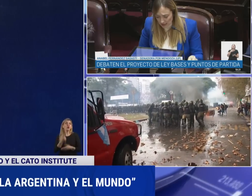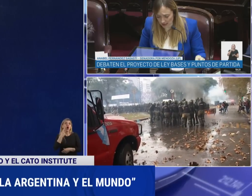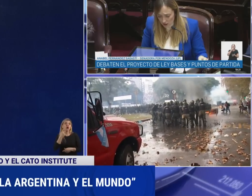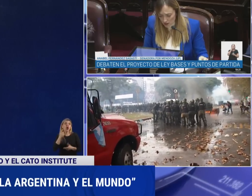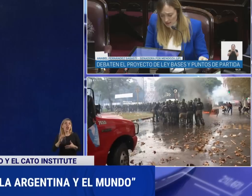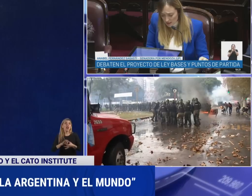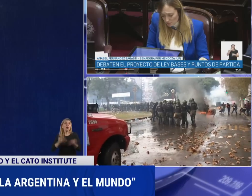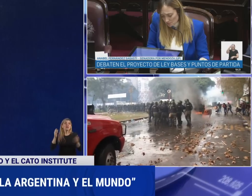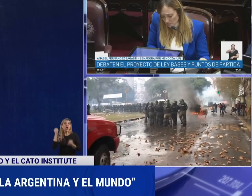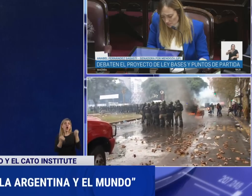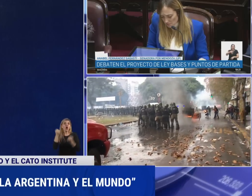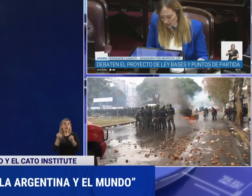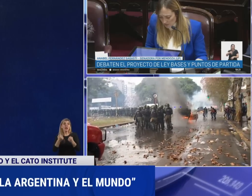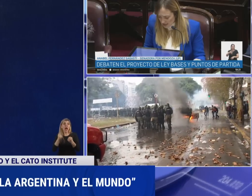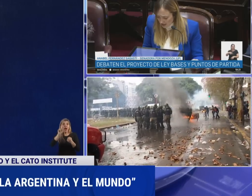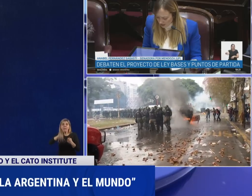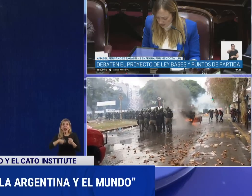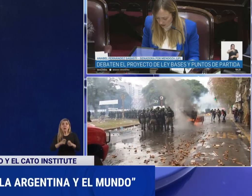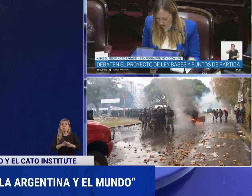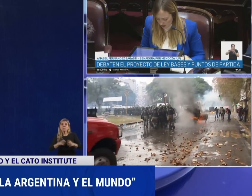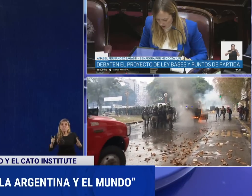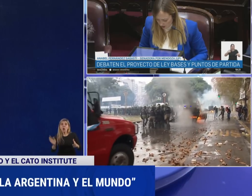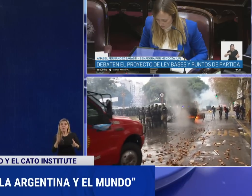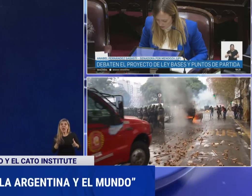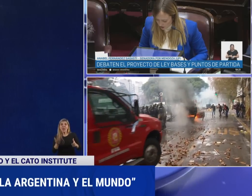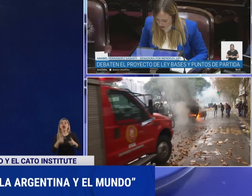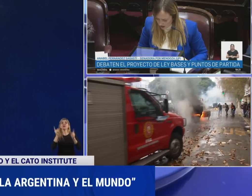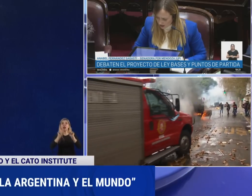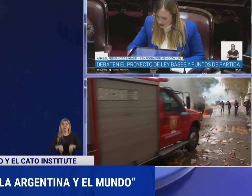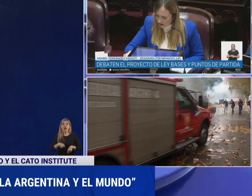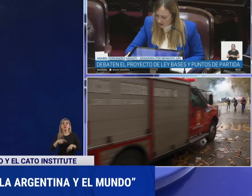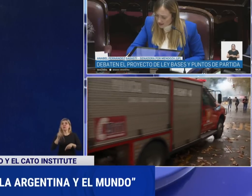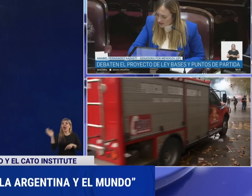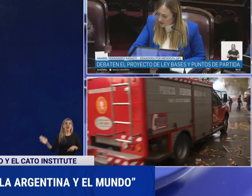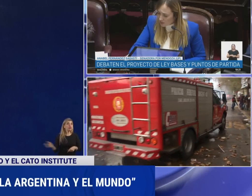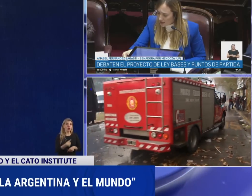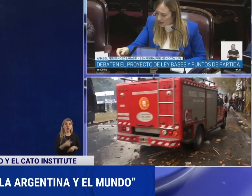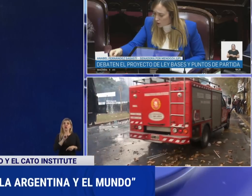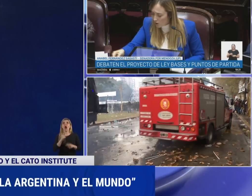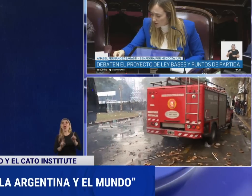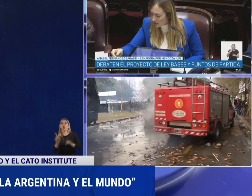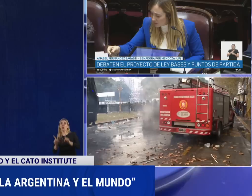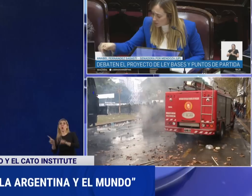libertad económica trae prosperidad, y trae prosperidad para todos, no solo para algunos.